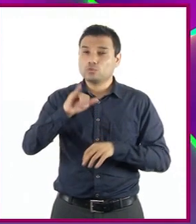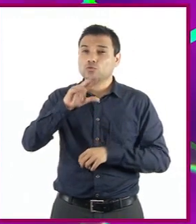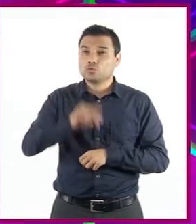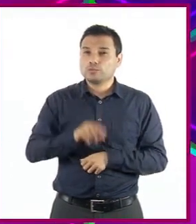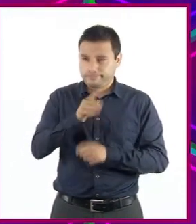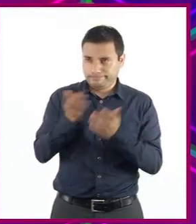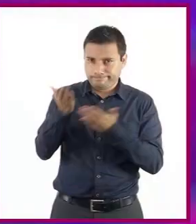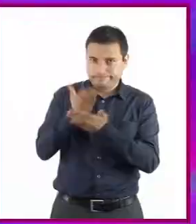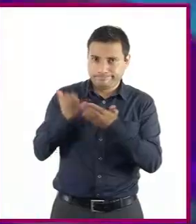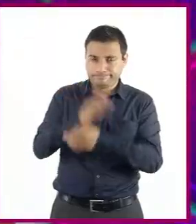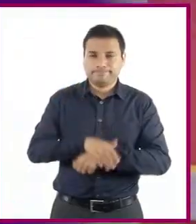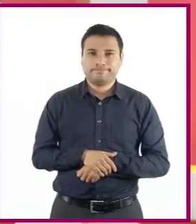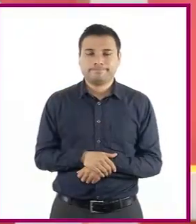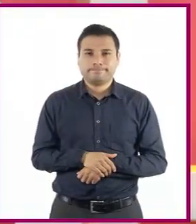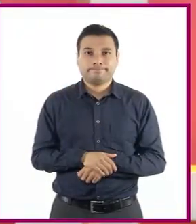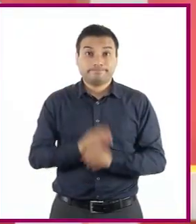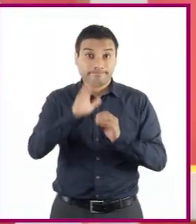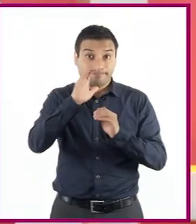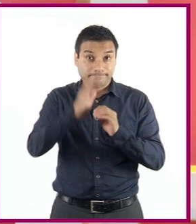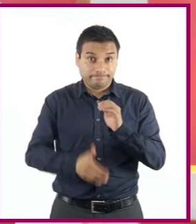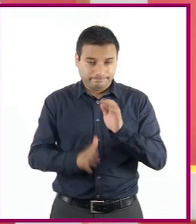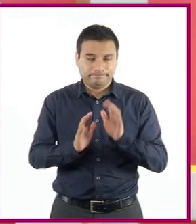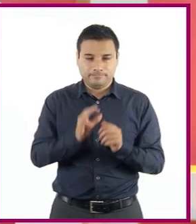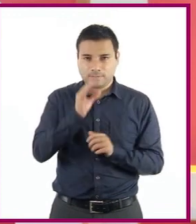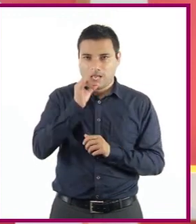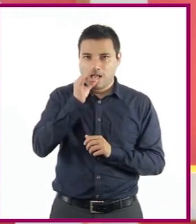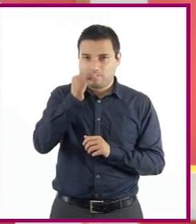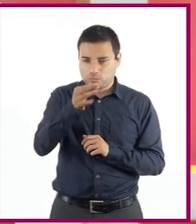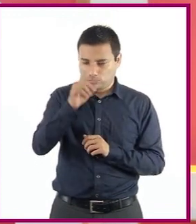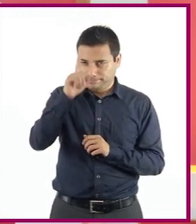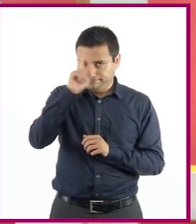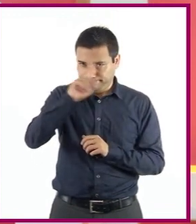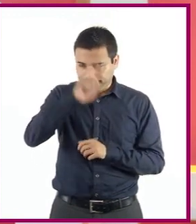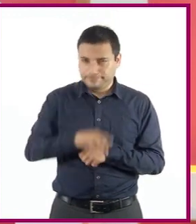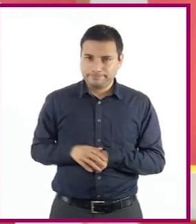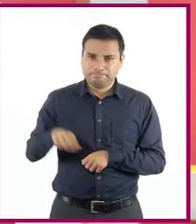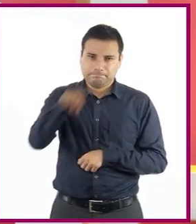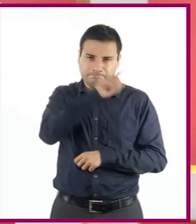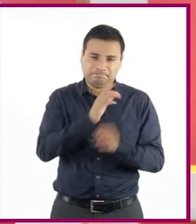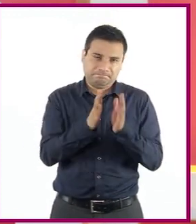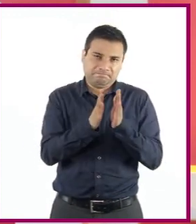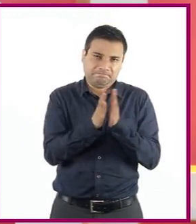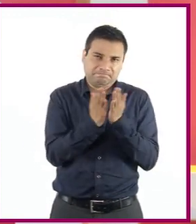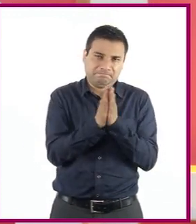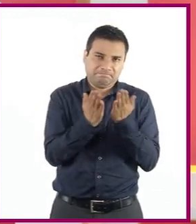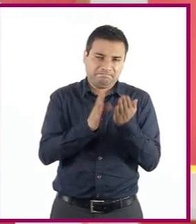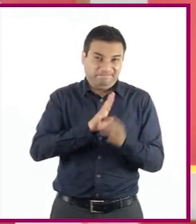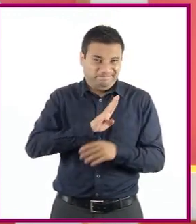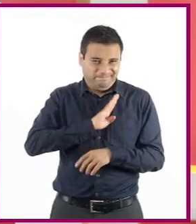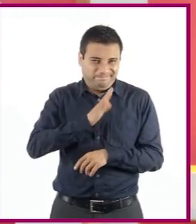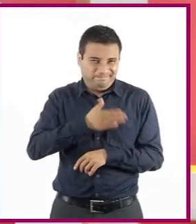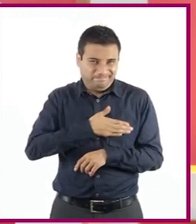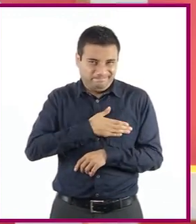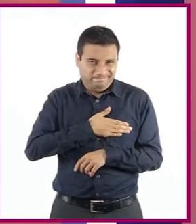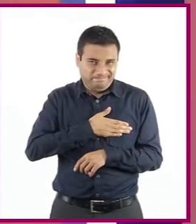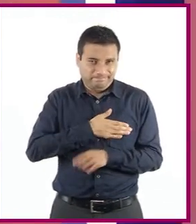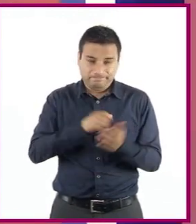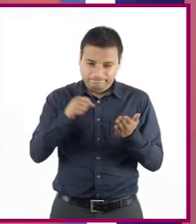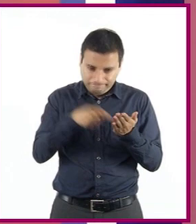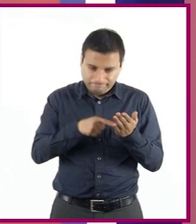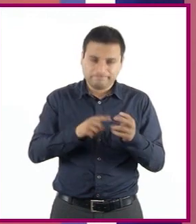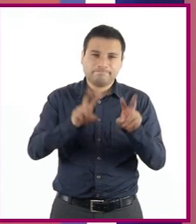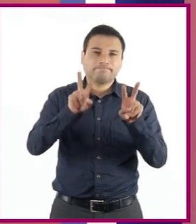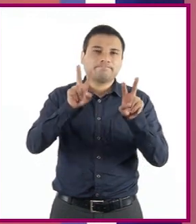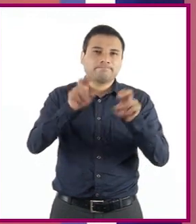lingüísticos. Antes de despedirnos, les recomendamos consultar en su libro de texto de lengua materna el